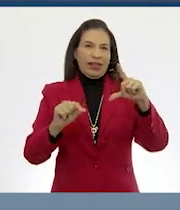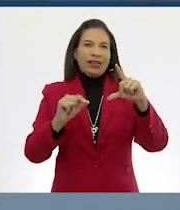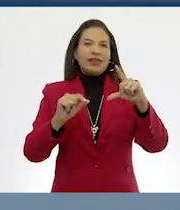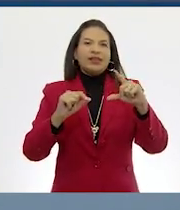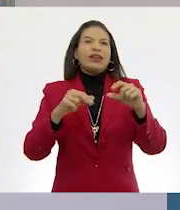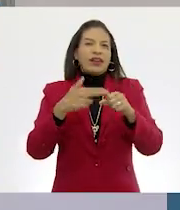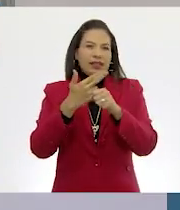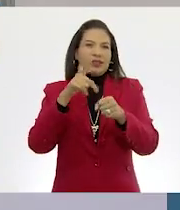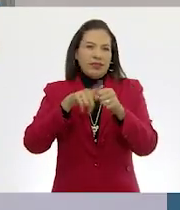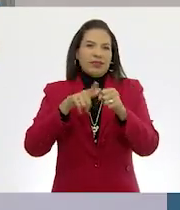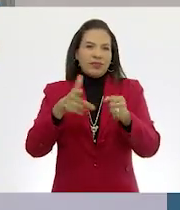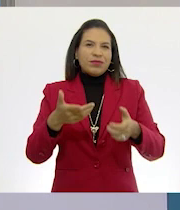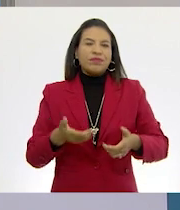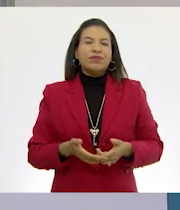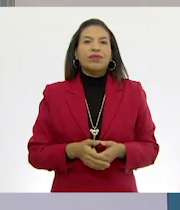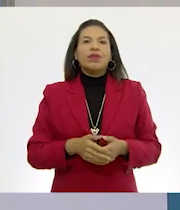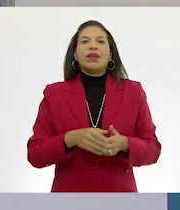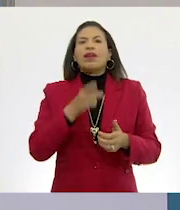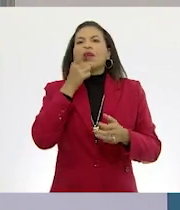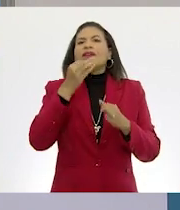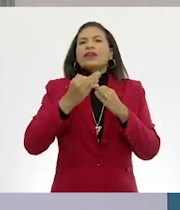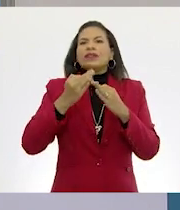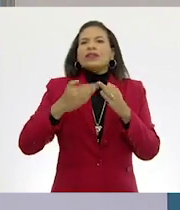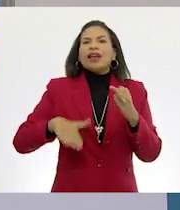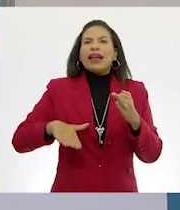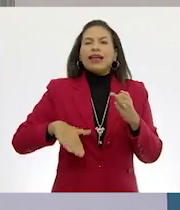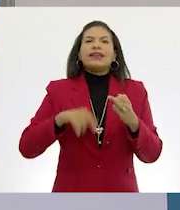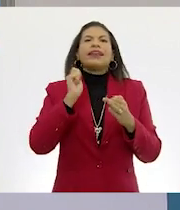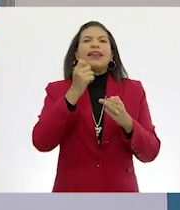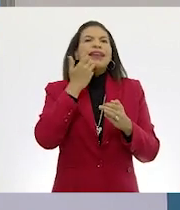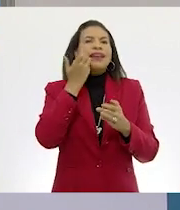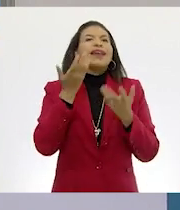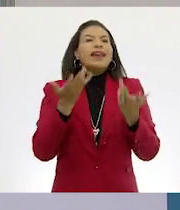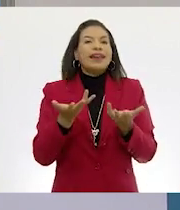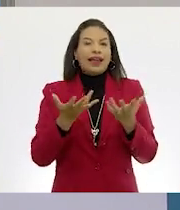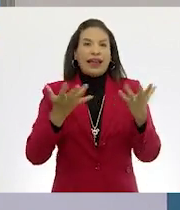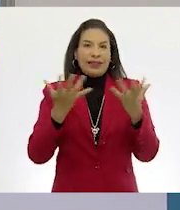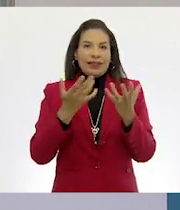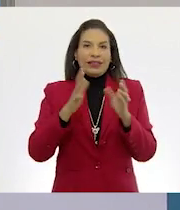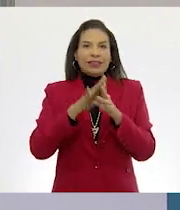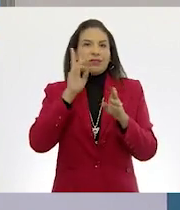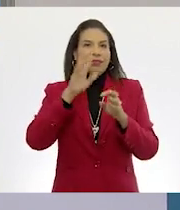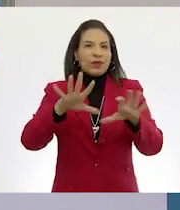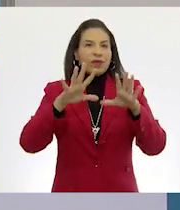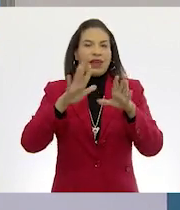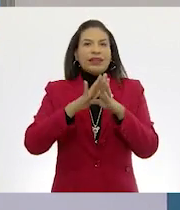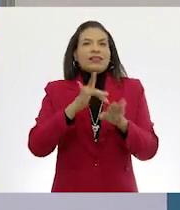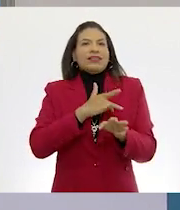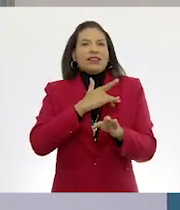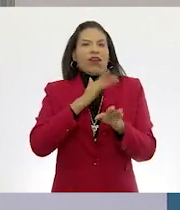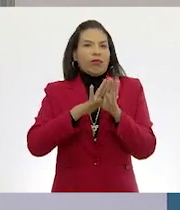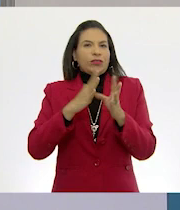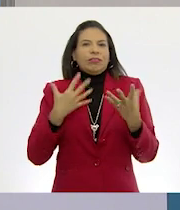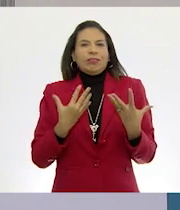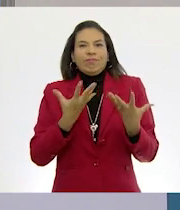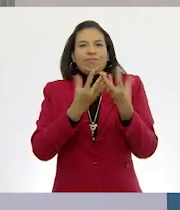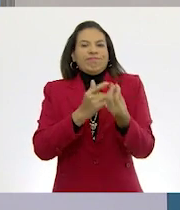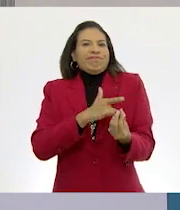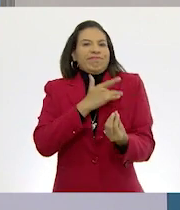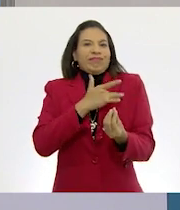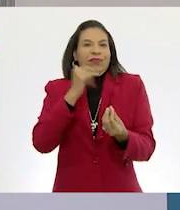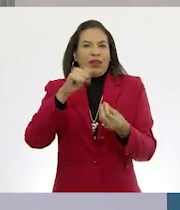nacionalismo? Pues, como dijimos antes, lo que se buscaba era crear y resaltar el sentido de pertenencia al